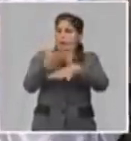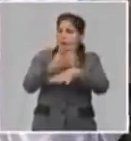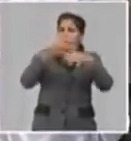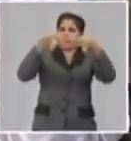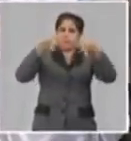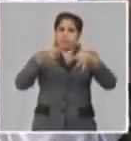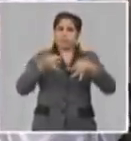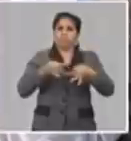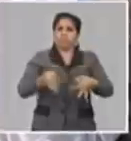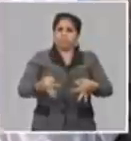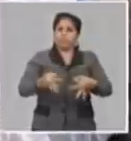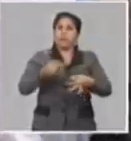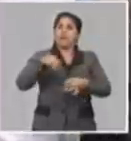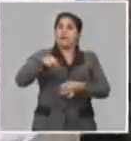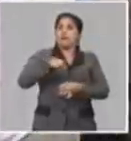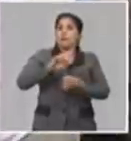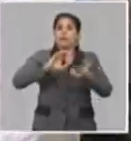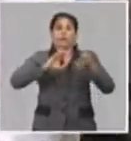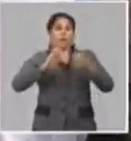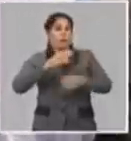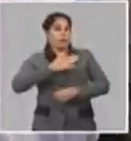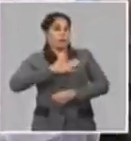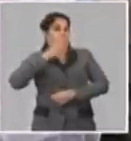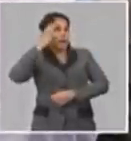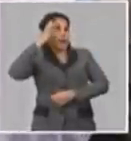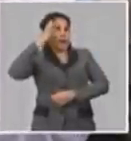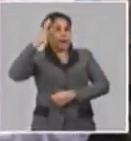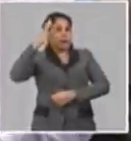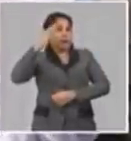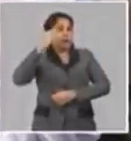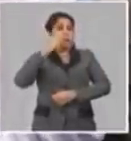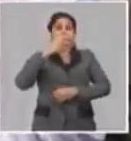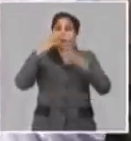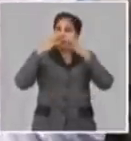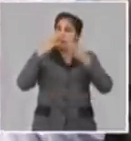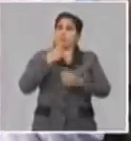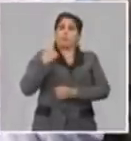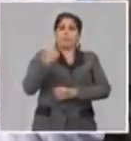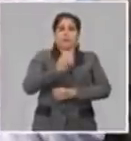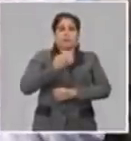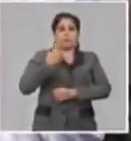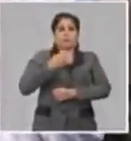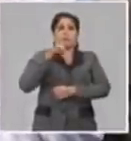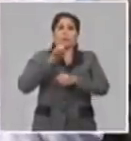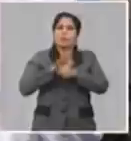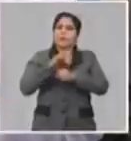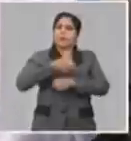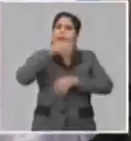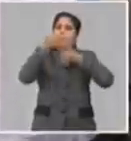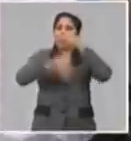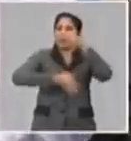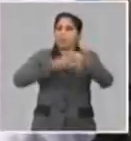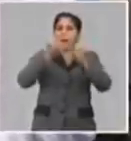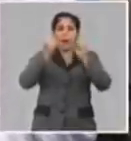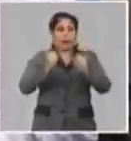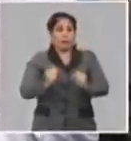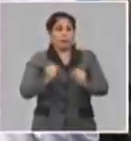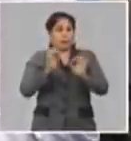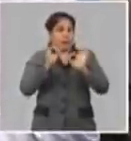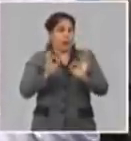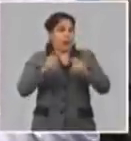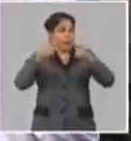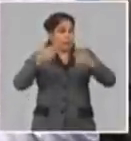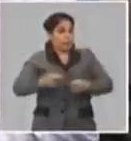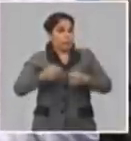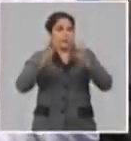precisas, marcan también el camino. Y en este sentido, nosotros quisiéramos comenzar planteando, reafirmando